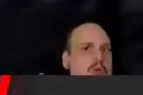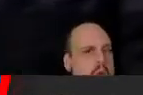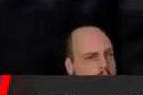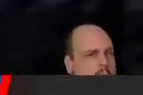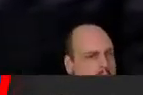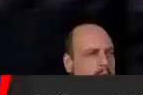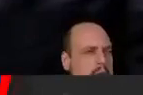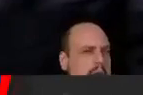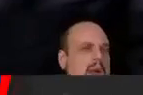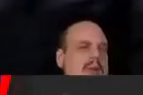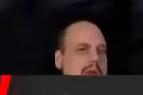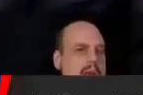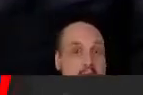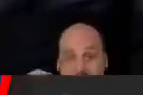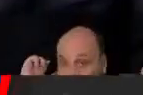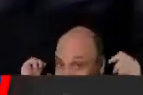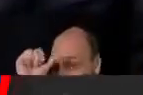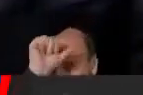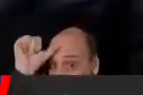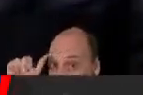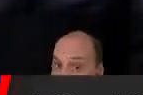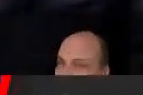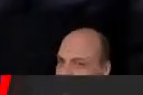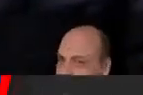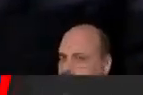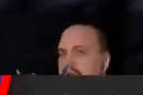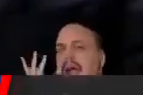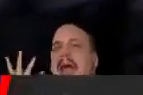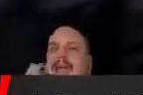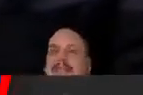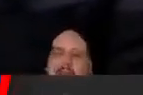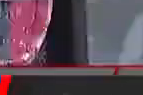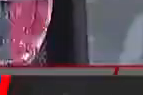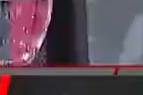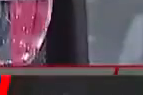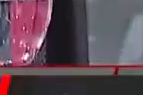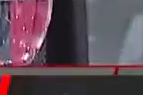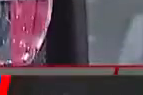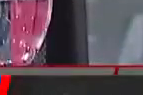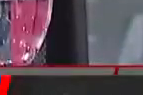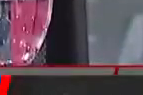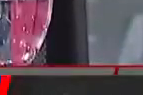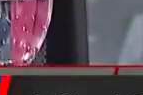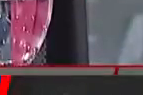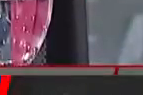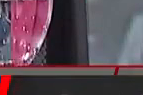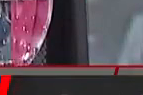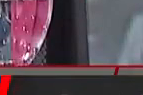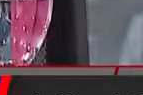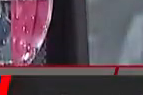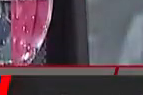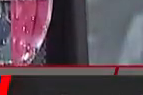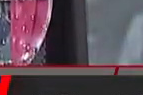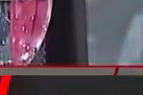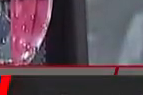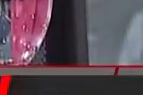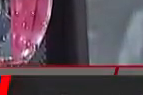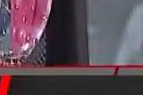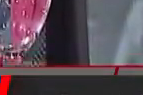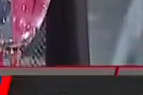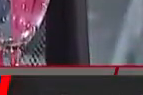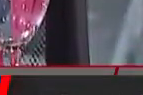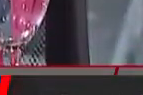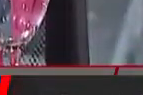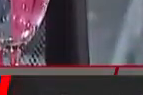león es un gatito mimoso del poder económico Muchas gracias Esto fue algo de lo que pasó ayer por la noche